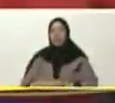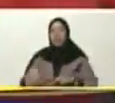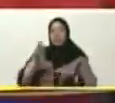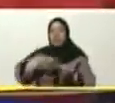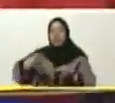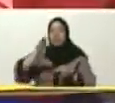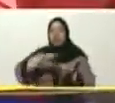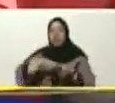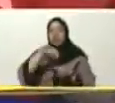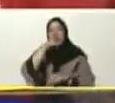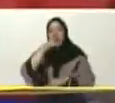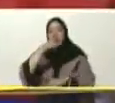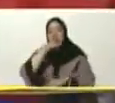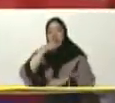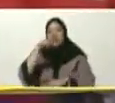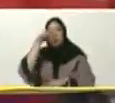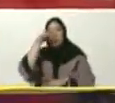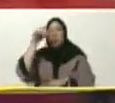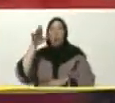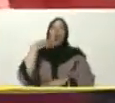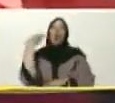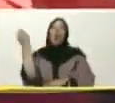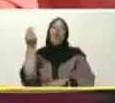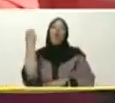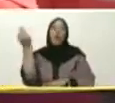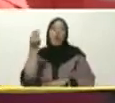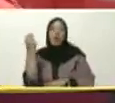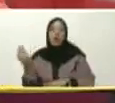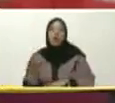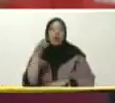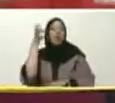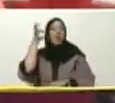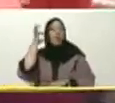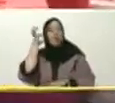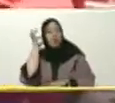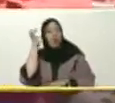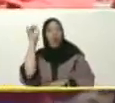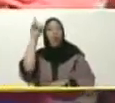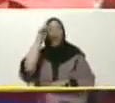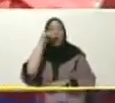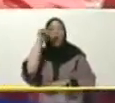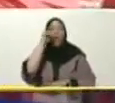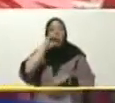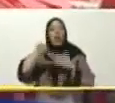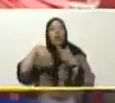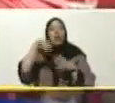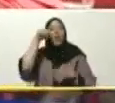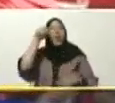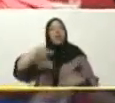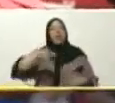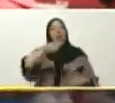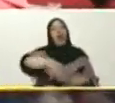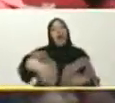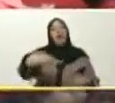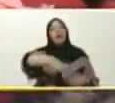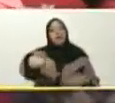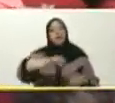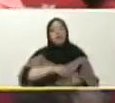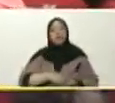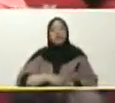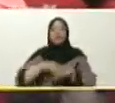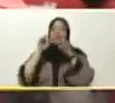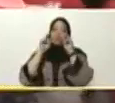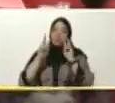las niñas, para los jóvenes, para las mujeres, para los hombres, para todo el pueblo, vamos a ver este